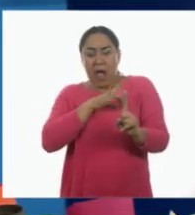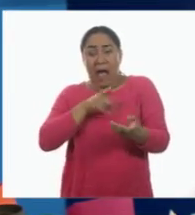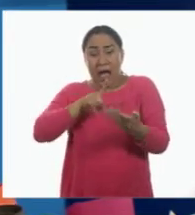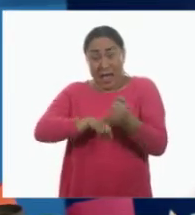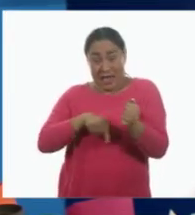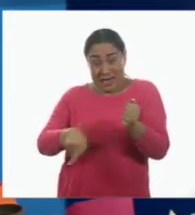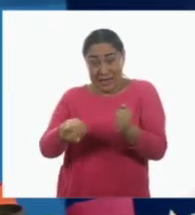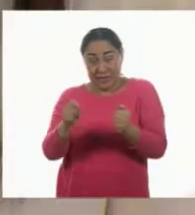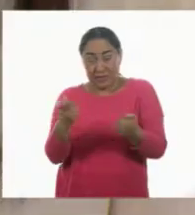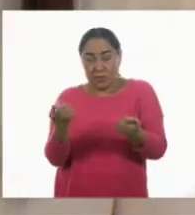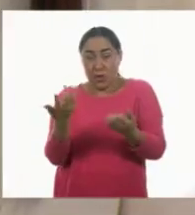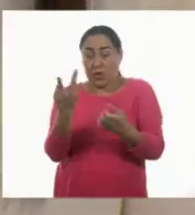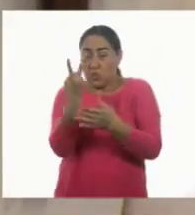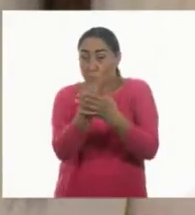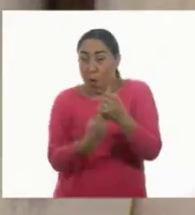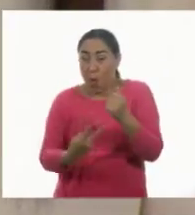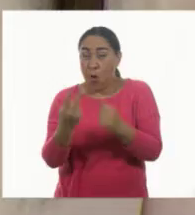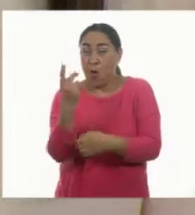de cascabel